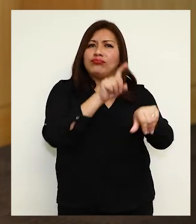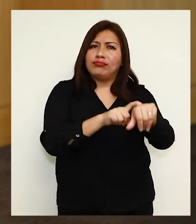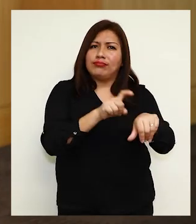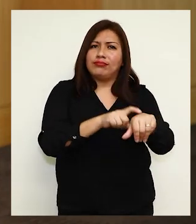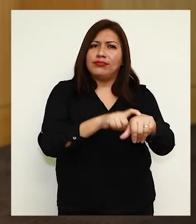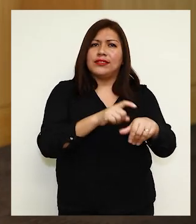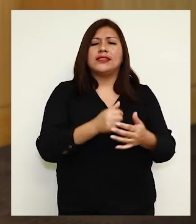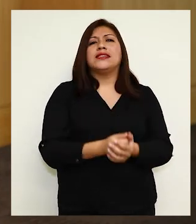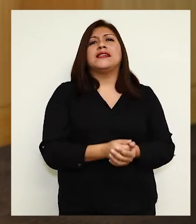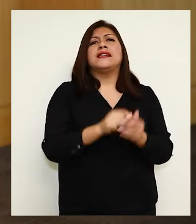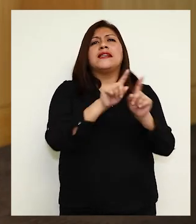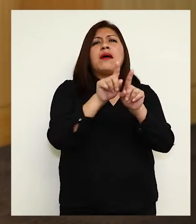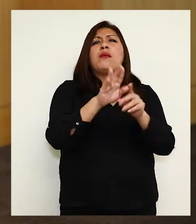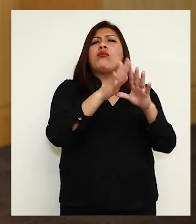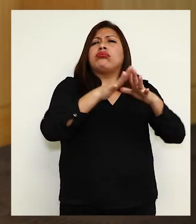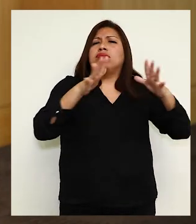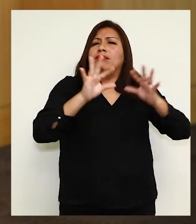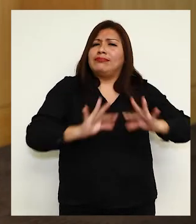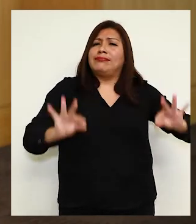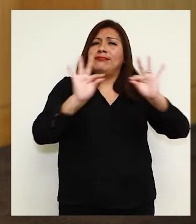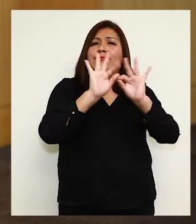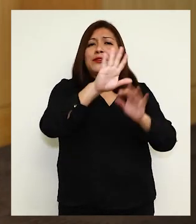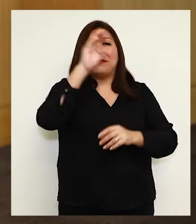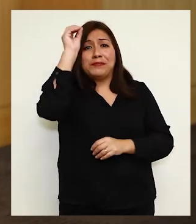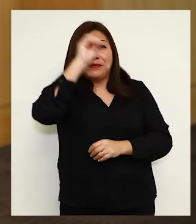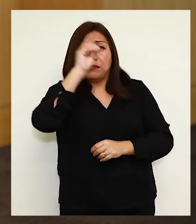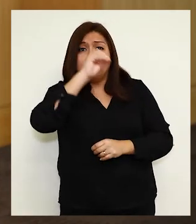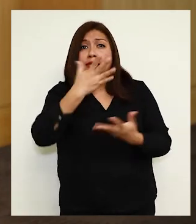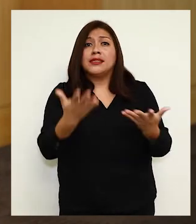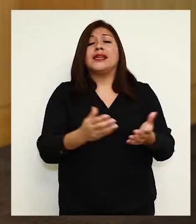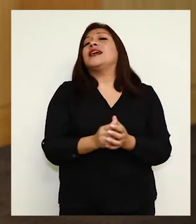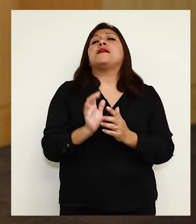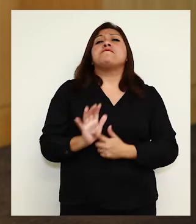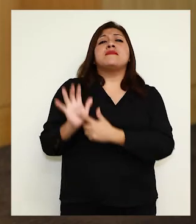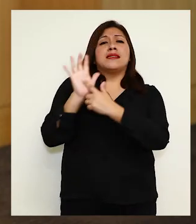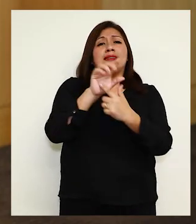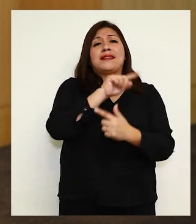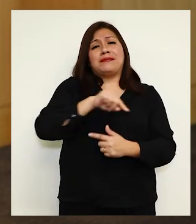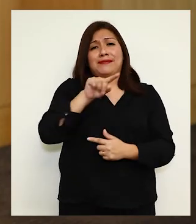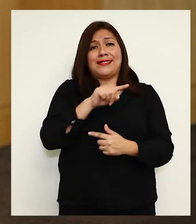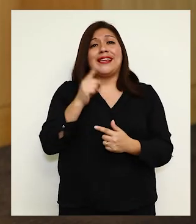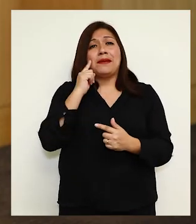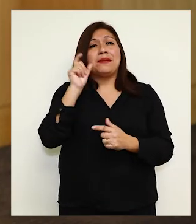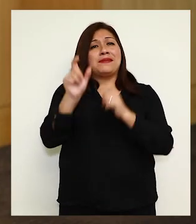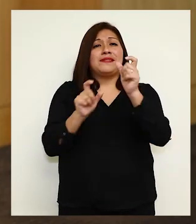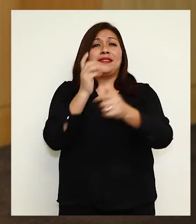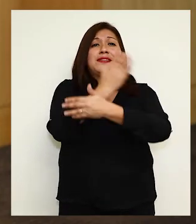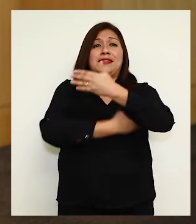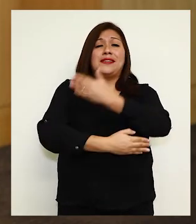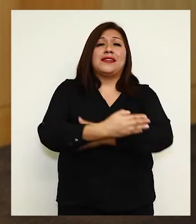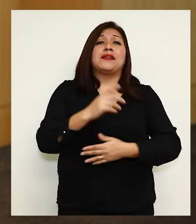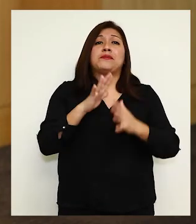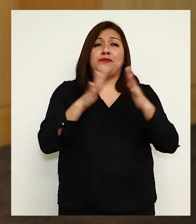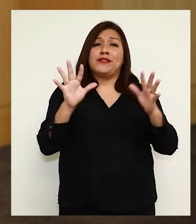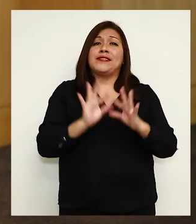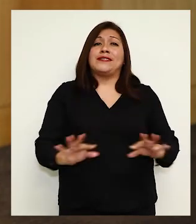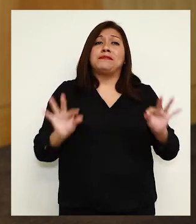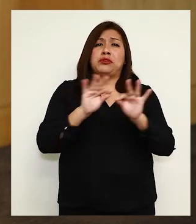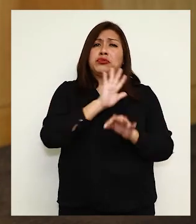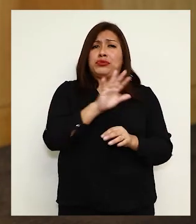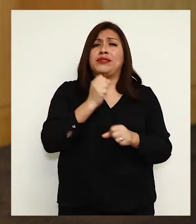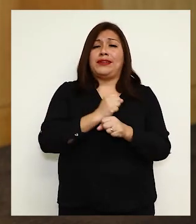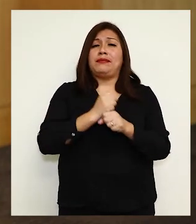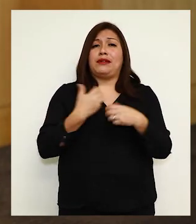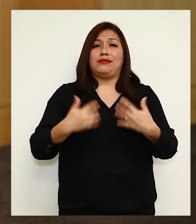ese tiempo y sobre todo por el valioso aporte que presenta el INR a las personas con discapacidad. En todo en general, es una labor muy importante la que